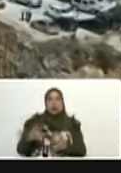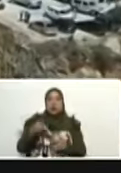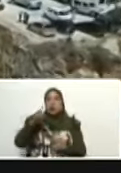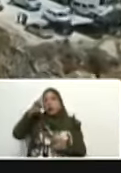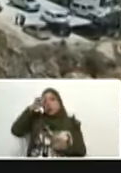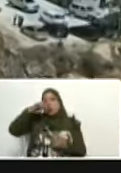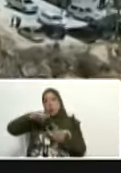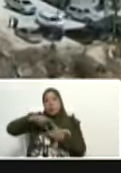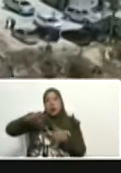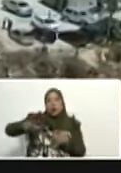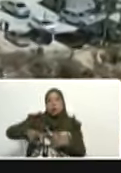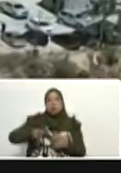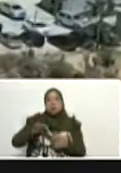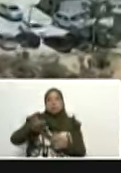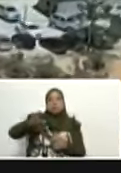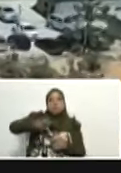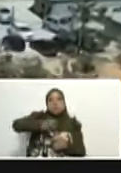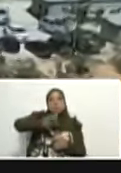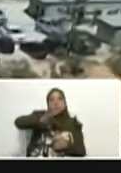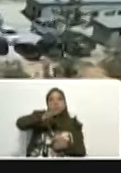Pipe.